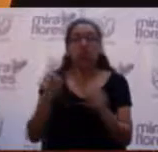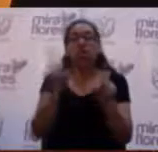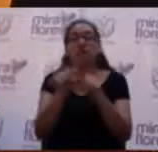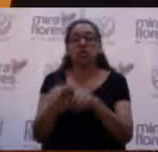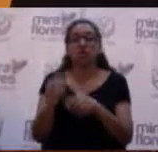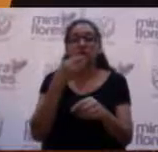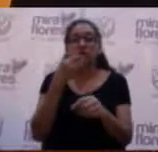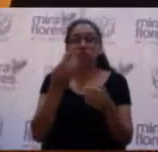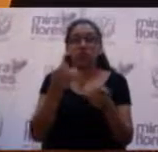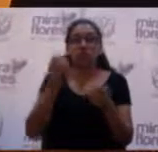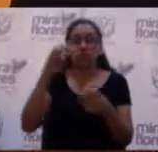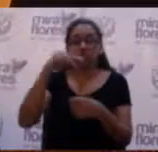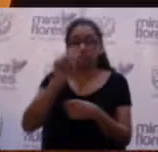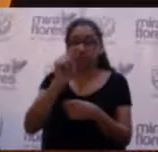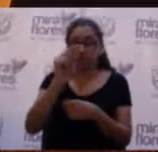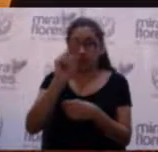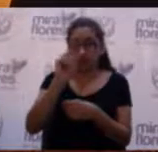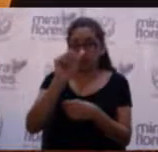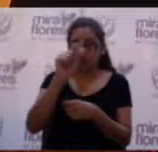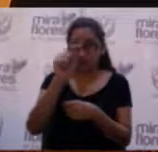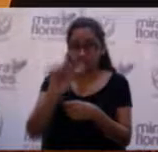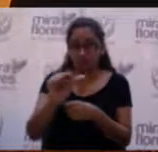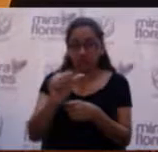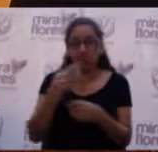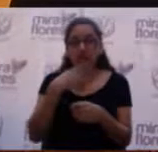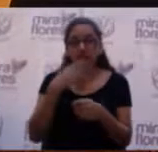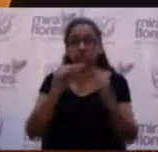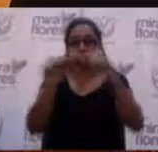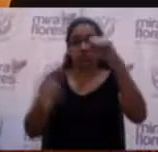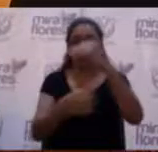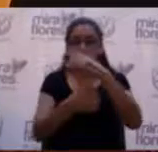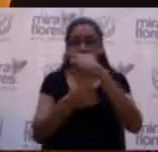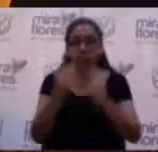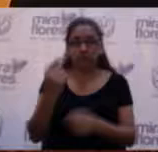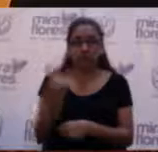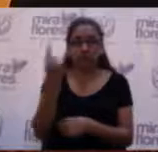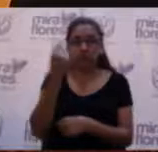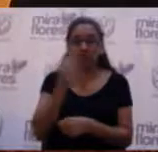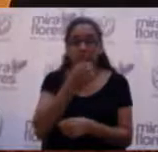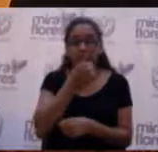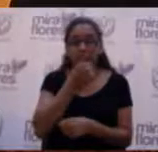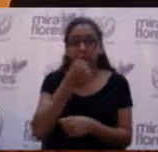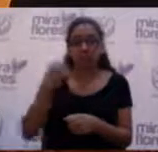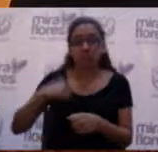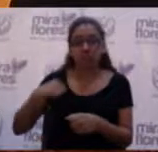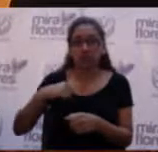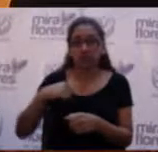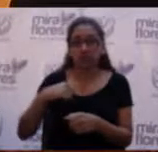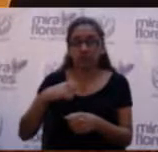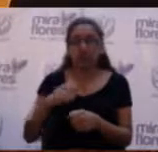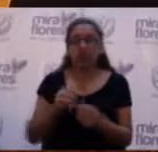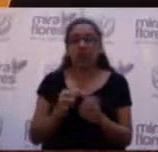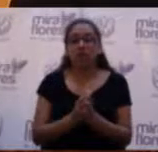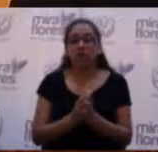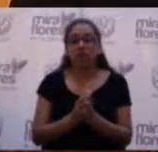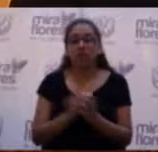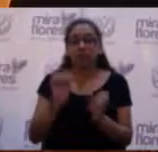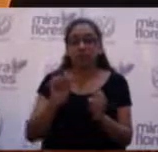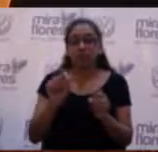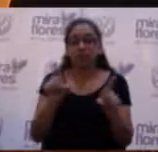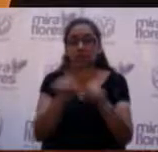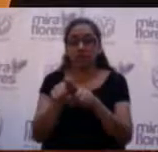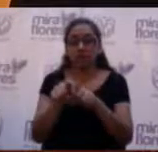señora Marta Aide Villavicencio Sáenz, ubicado en la sugerencia de licencia de edificaciones privadas de la municipalidad, a efecto de formalizar